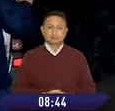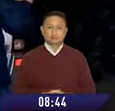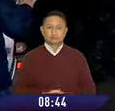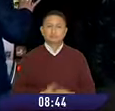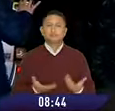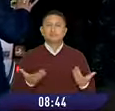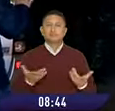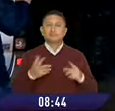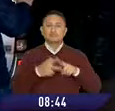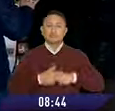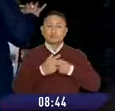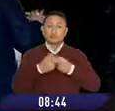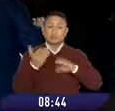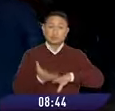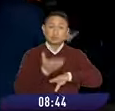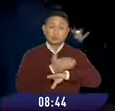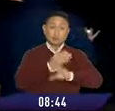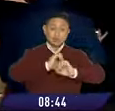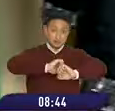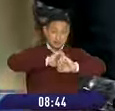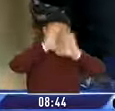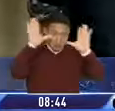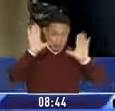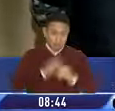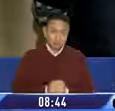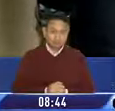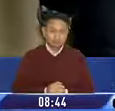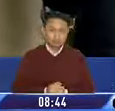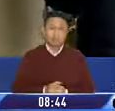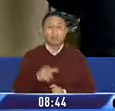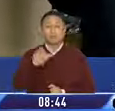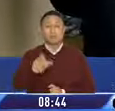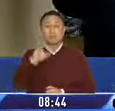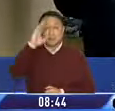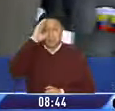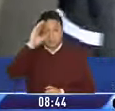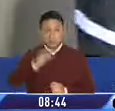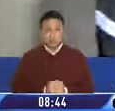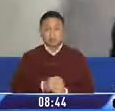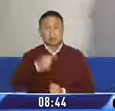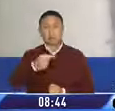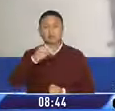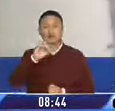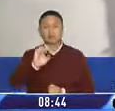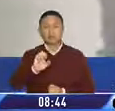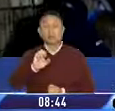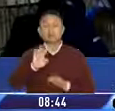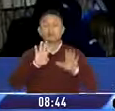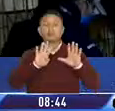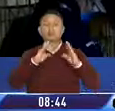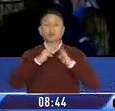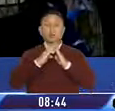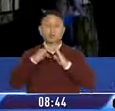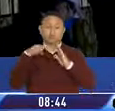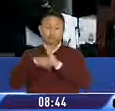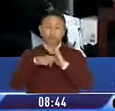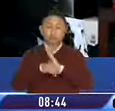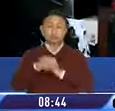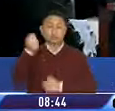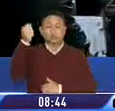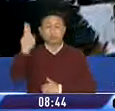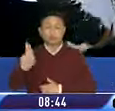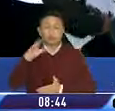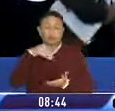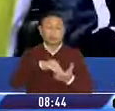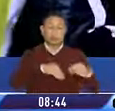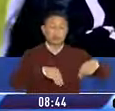El movimiento empezó antes que llegue el nuevo día. De forma simultánea, agentes tácticos del GOE ingresaban a 9 domicilios ubicados en el sur, centro y norte